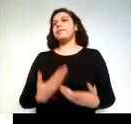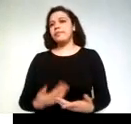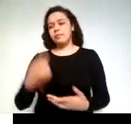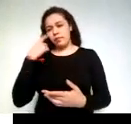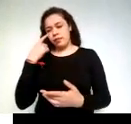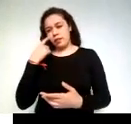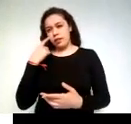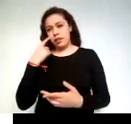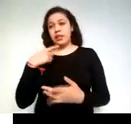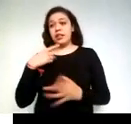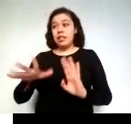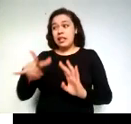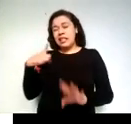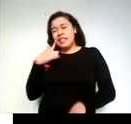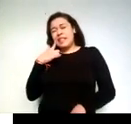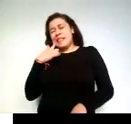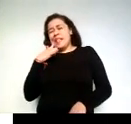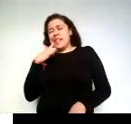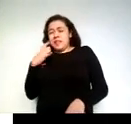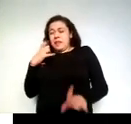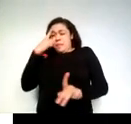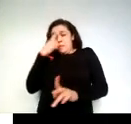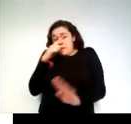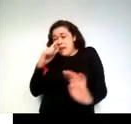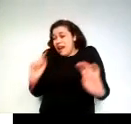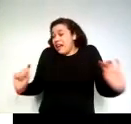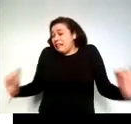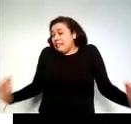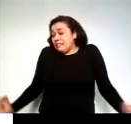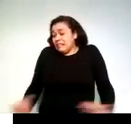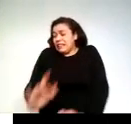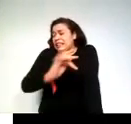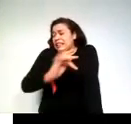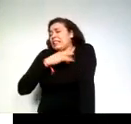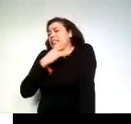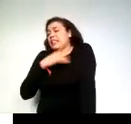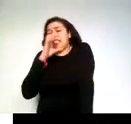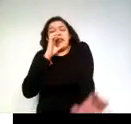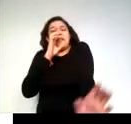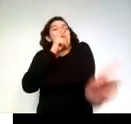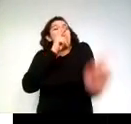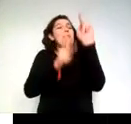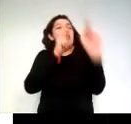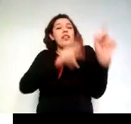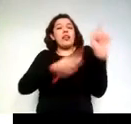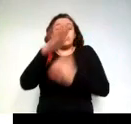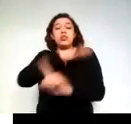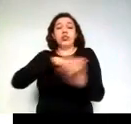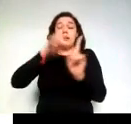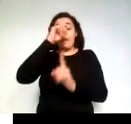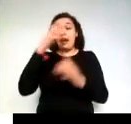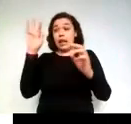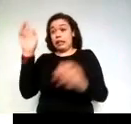ha esforzado por evitar todo tipo de sentimientos, conversaciones o situaciones que le pueden recordar el acontecimiento. Y